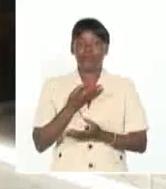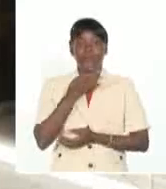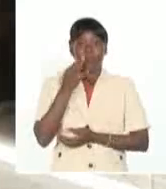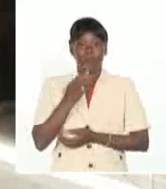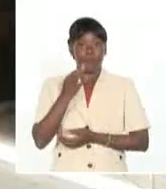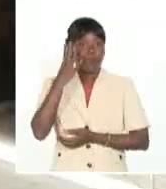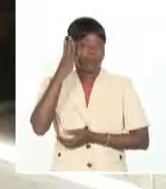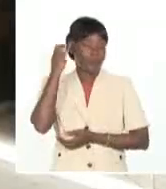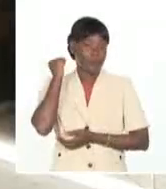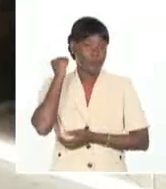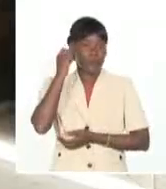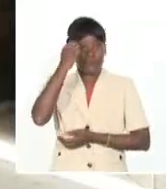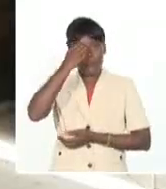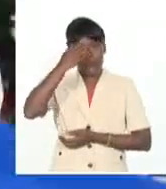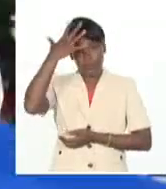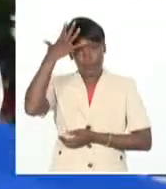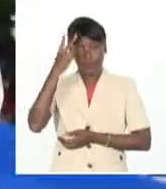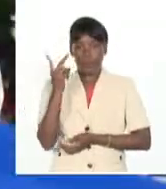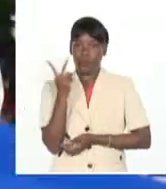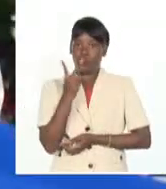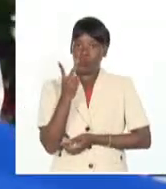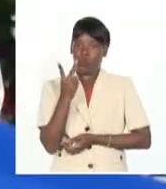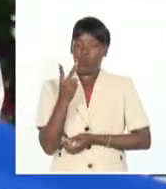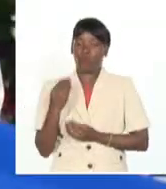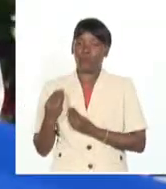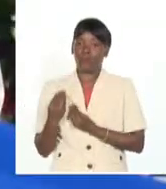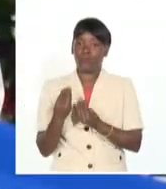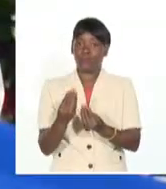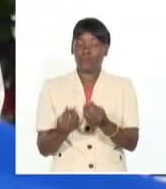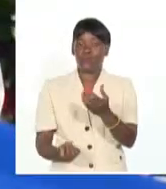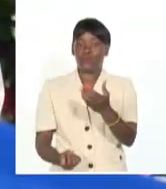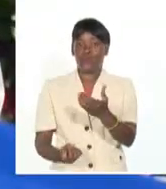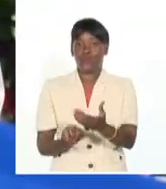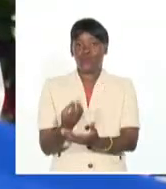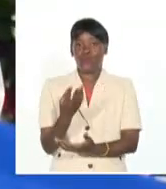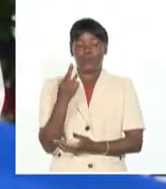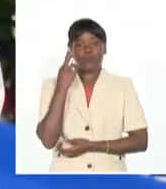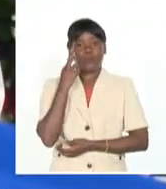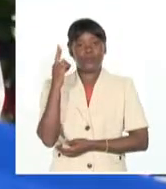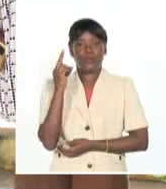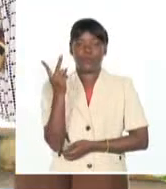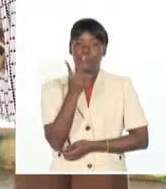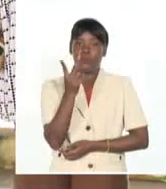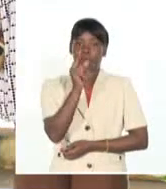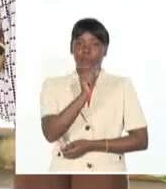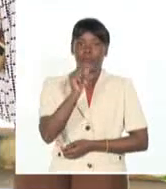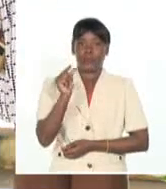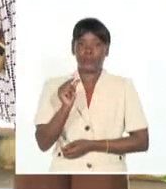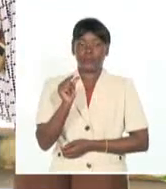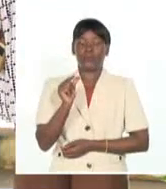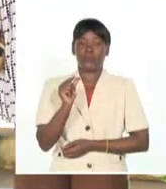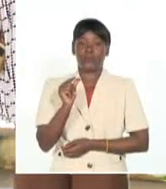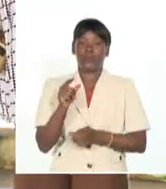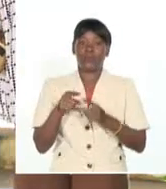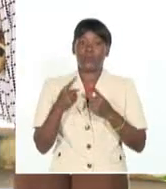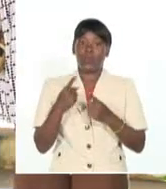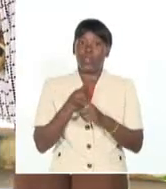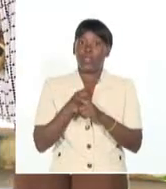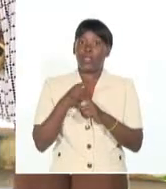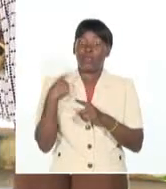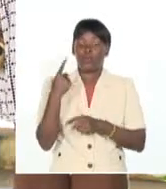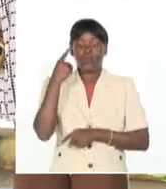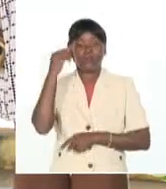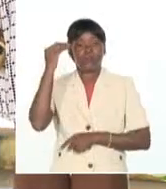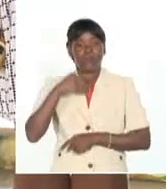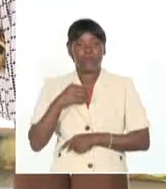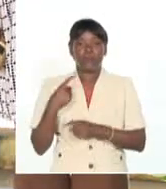primer secretario del Comité Central del Partido y presidente de la República de Cuba, Miguel Díaz Canel Bermúdez, del presidente de la Asamblea Nacional y del